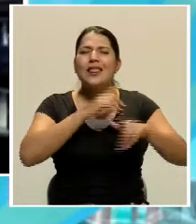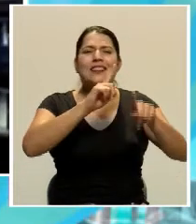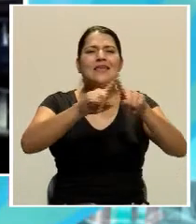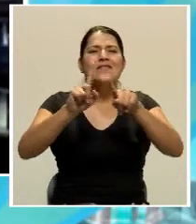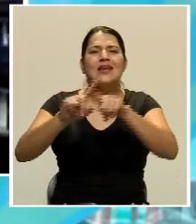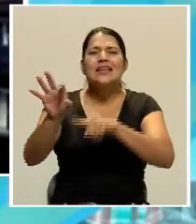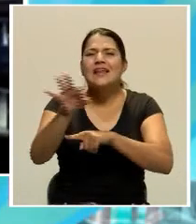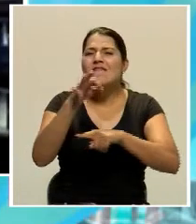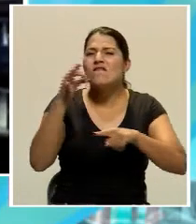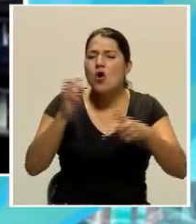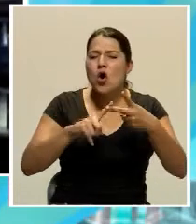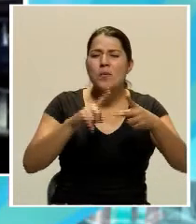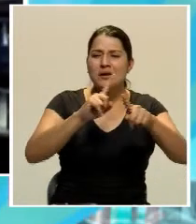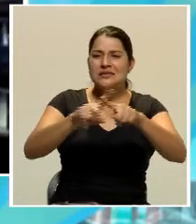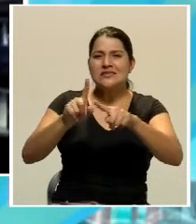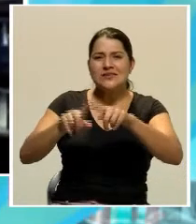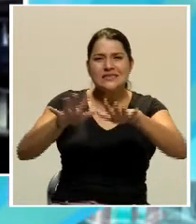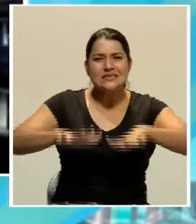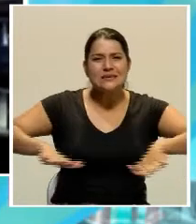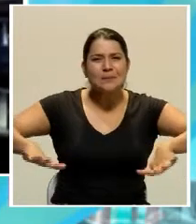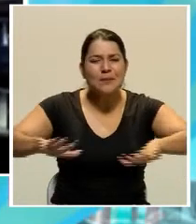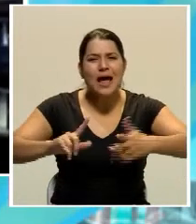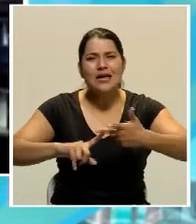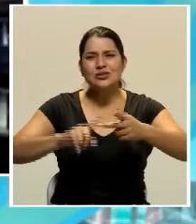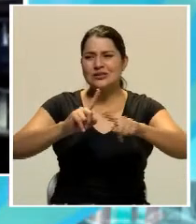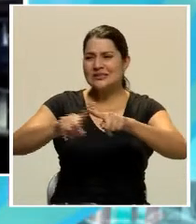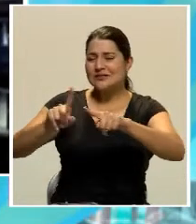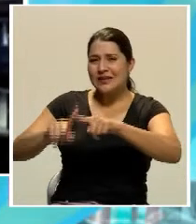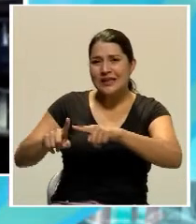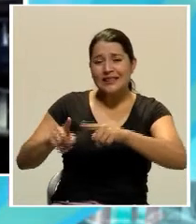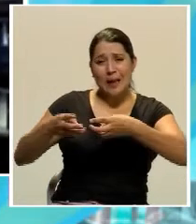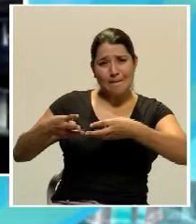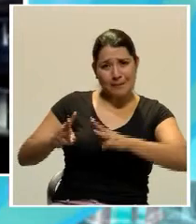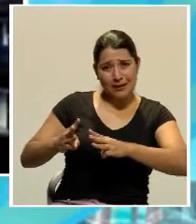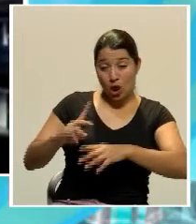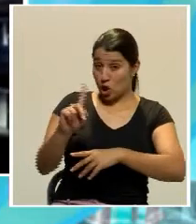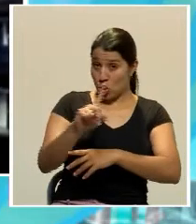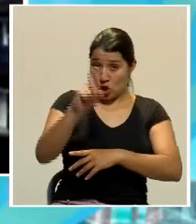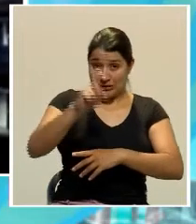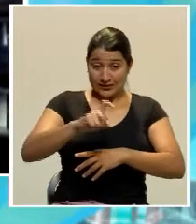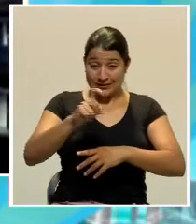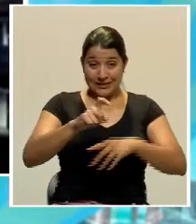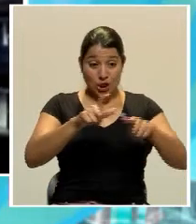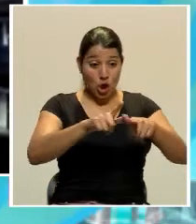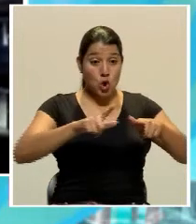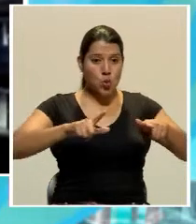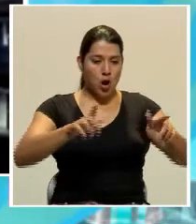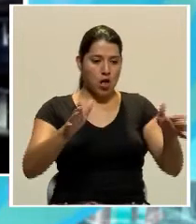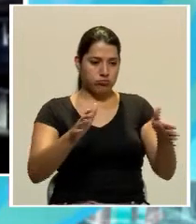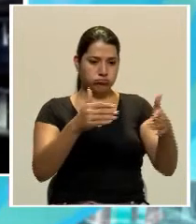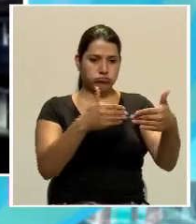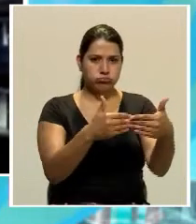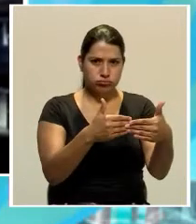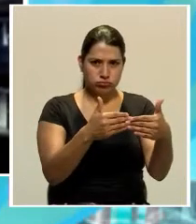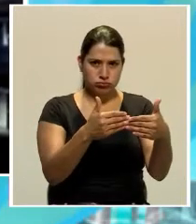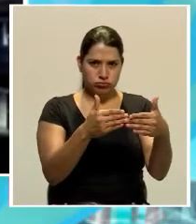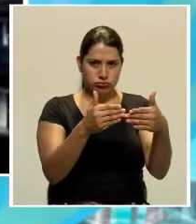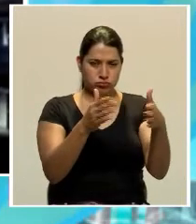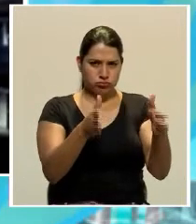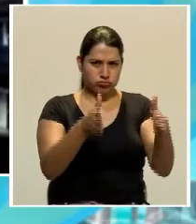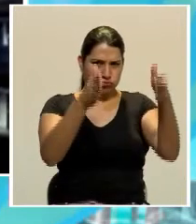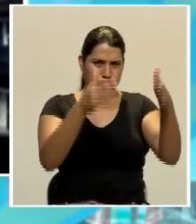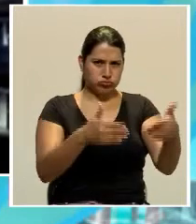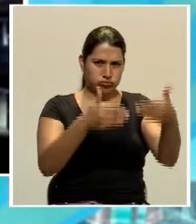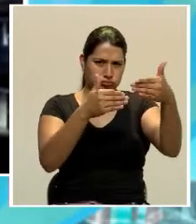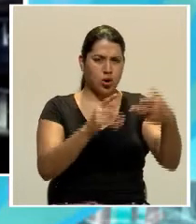muy distintos espacios y plataformas. No necesariamente todos son en espacios cerrados o espacios específicos como